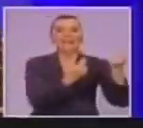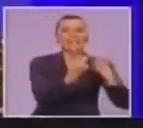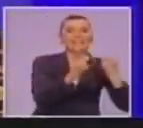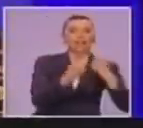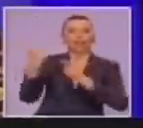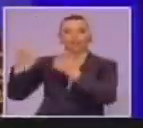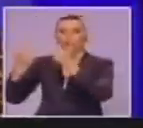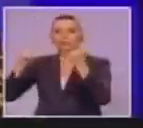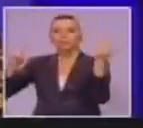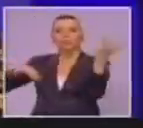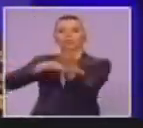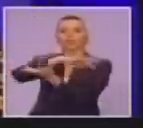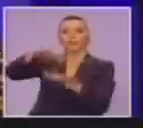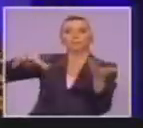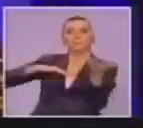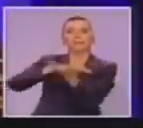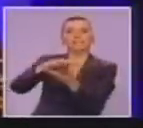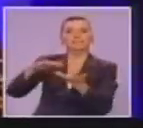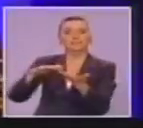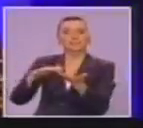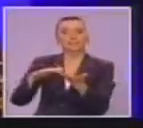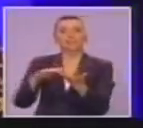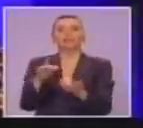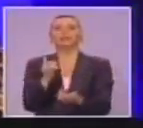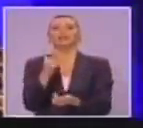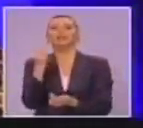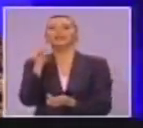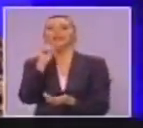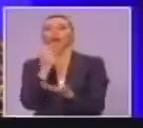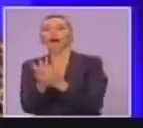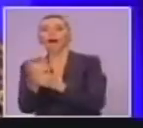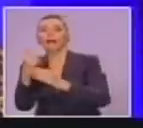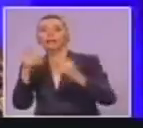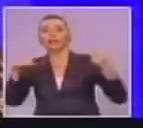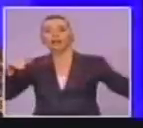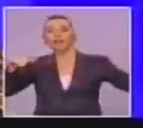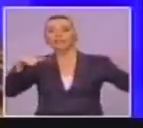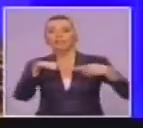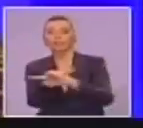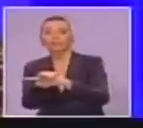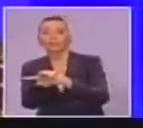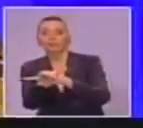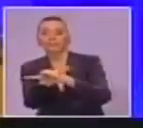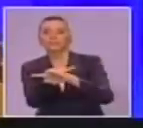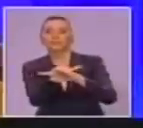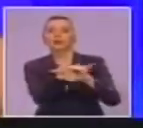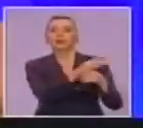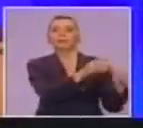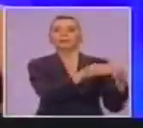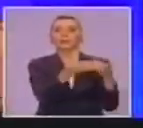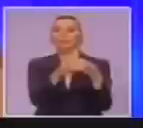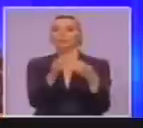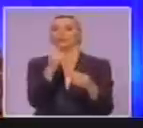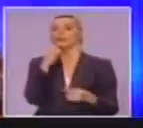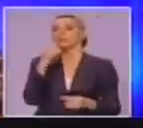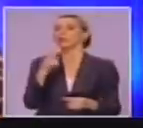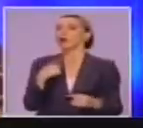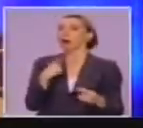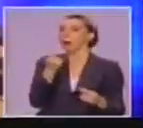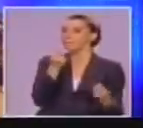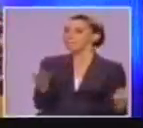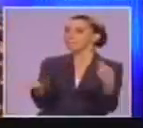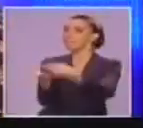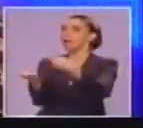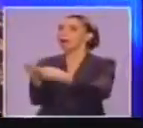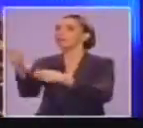no estén mezclados y que no haya, yo diría, interferencias de sectores que podían aducir que han puesto plata en